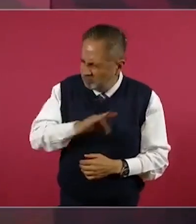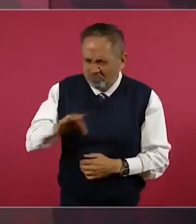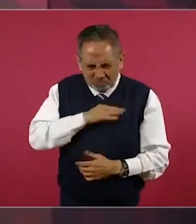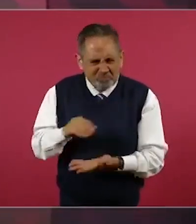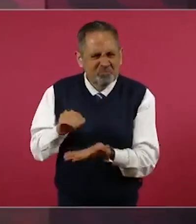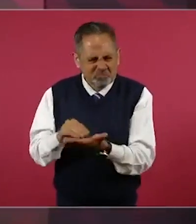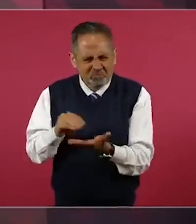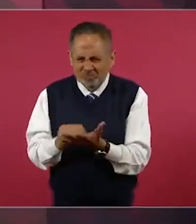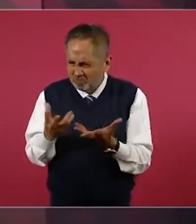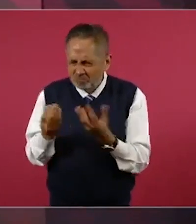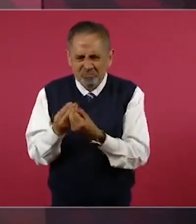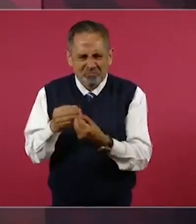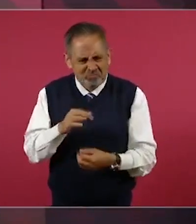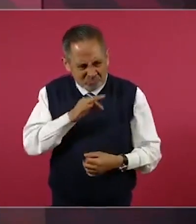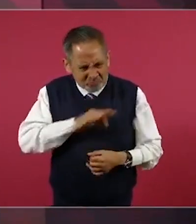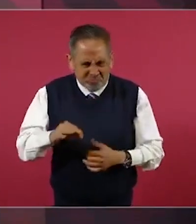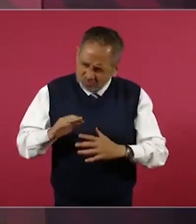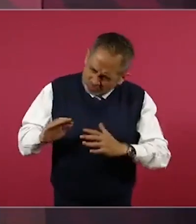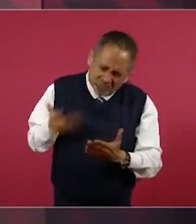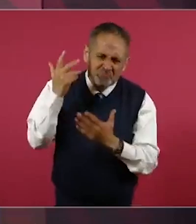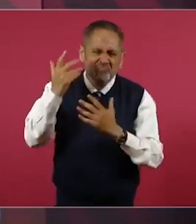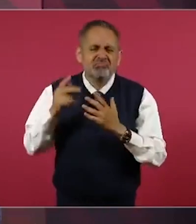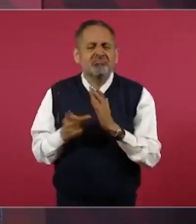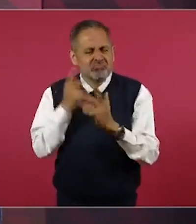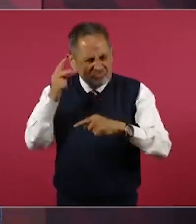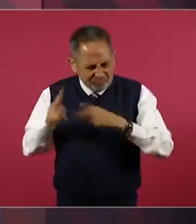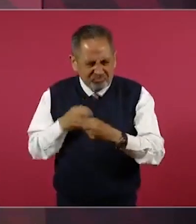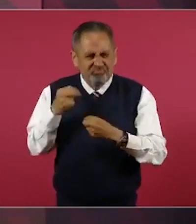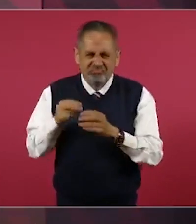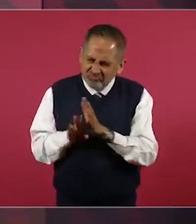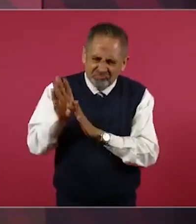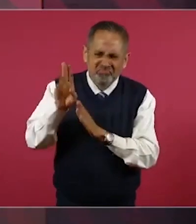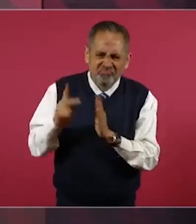falta vamos de nuevo